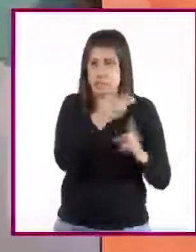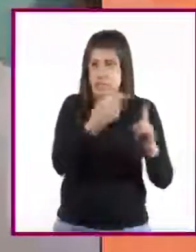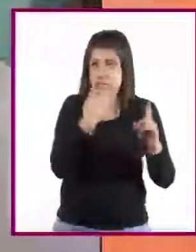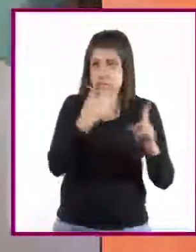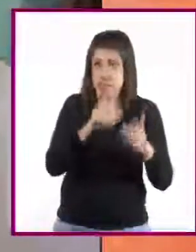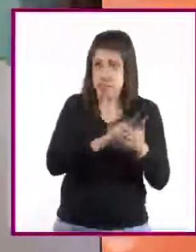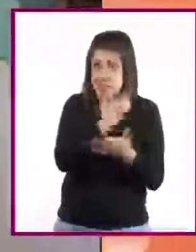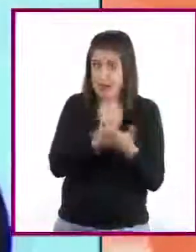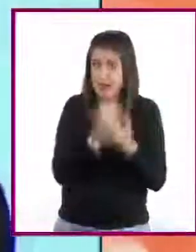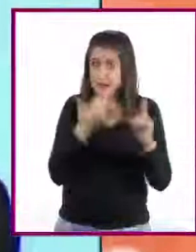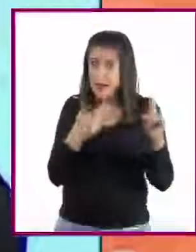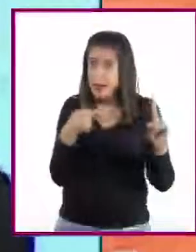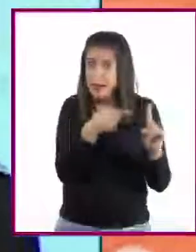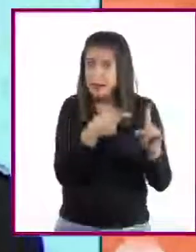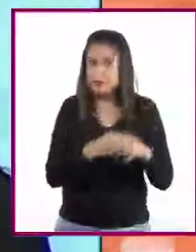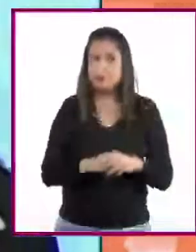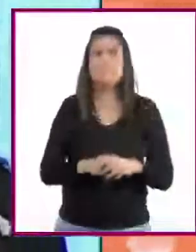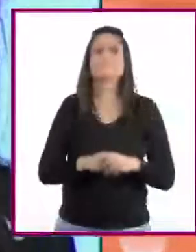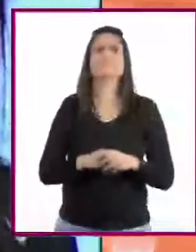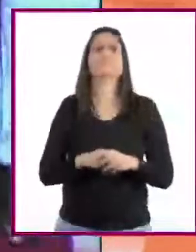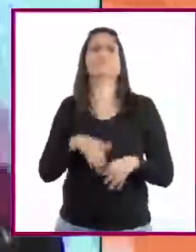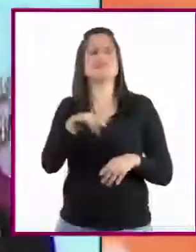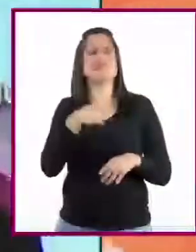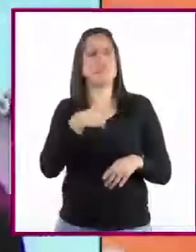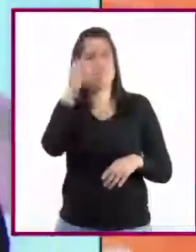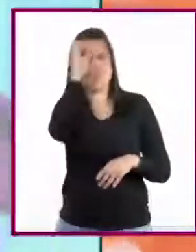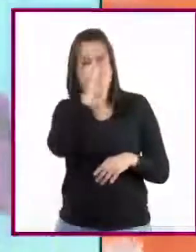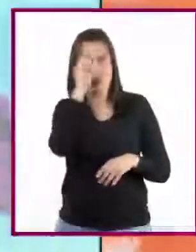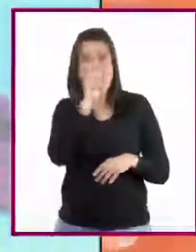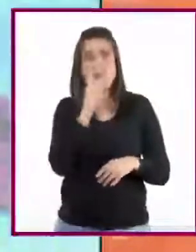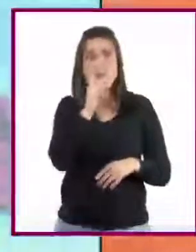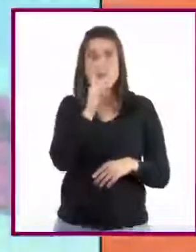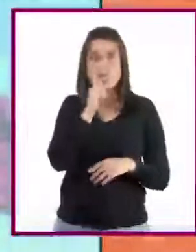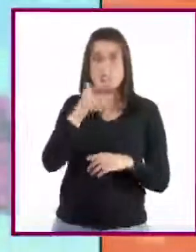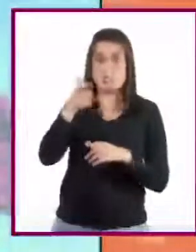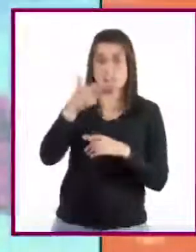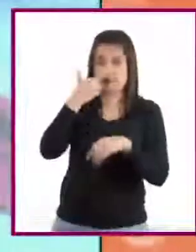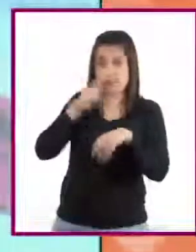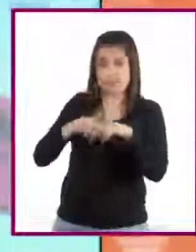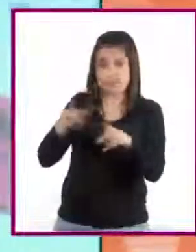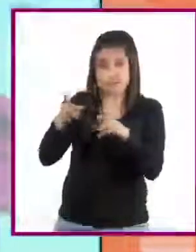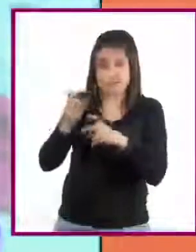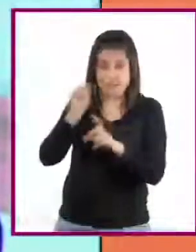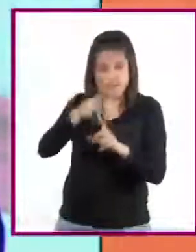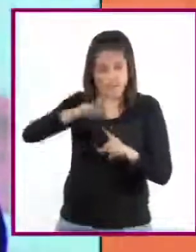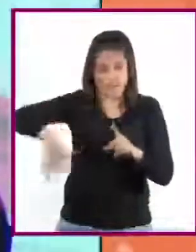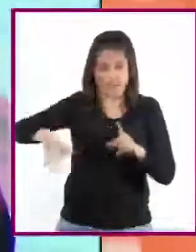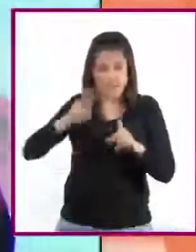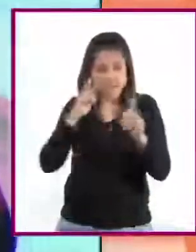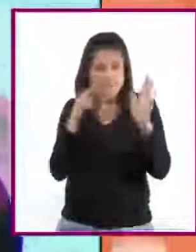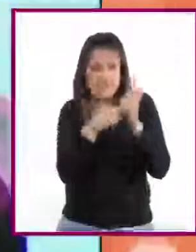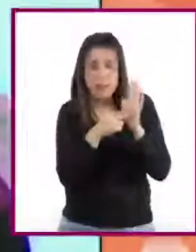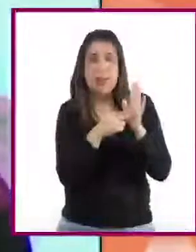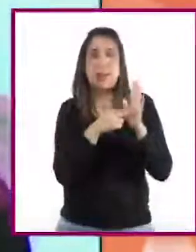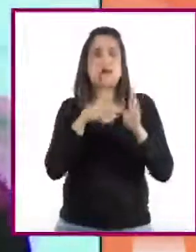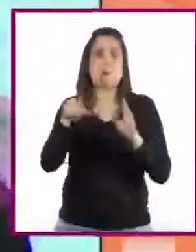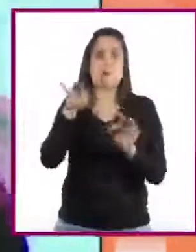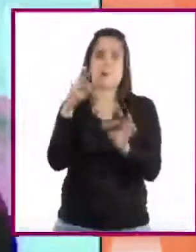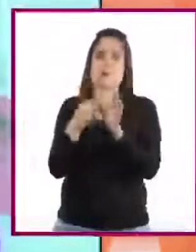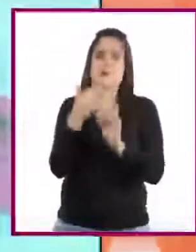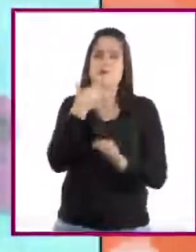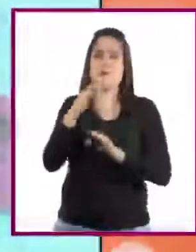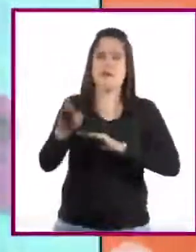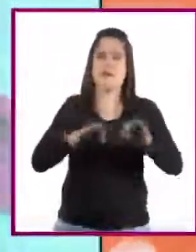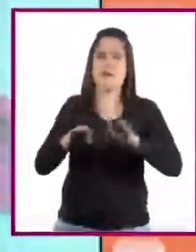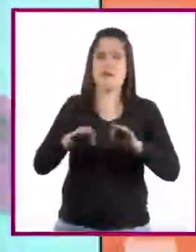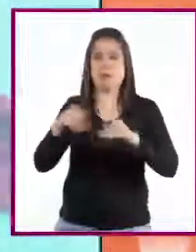qué? En mi opinión, la acción de policía es la menos ilegal, ya que a comparación de las demás, pues está cumpliendo con su trabajo, ¿no?